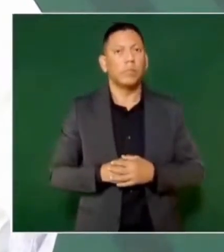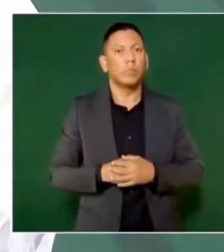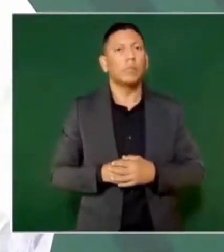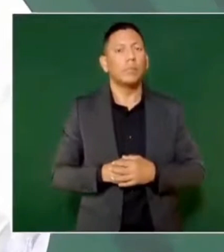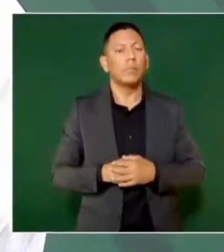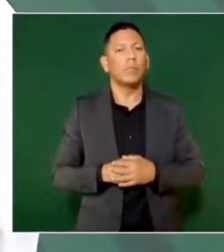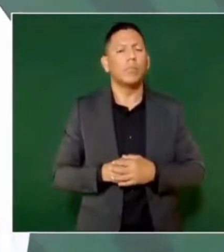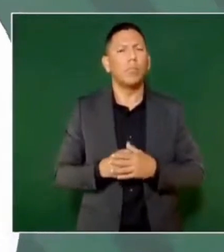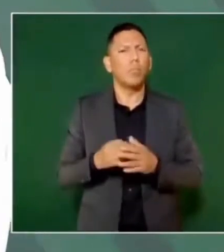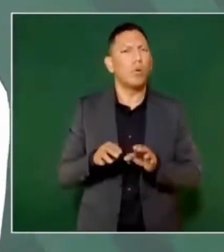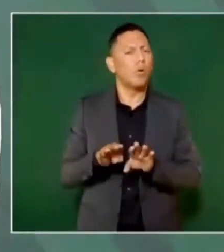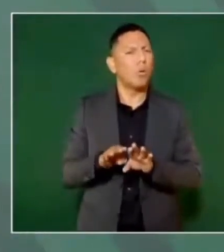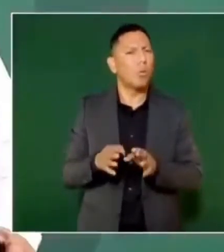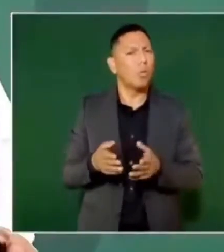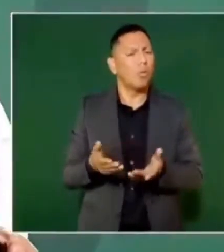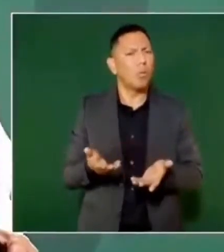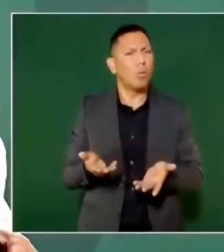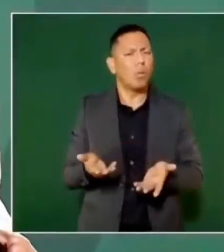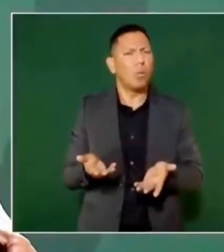aplicando